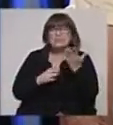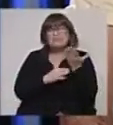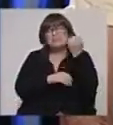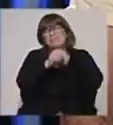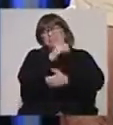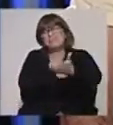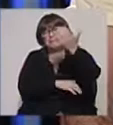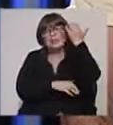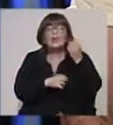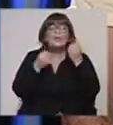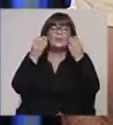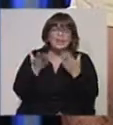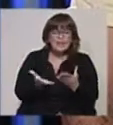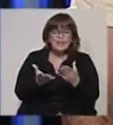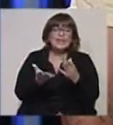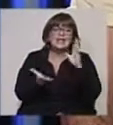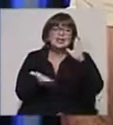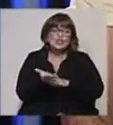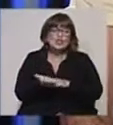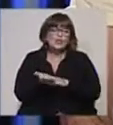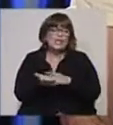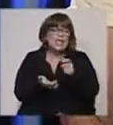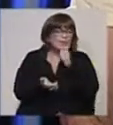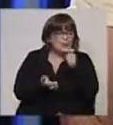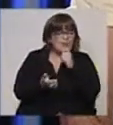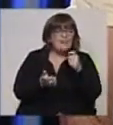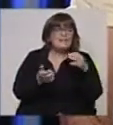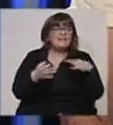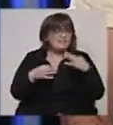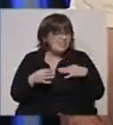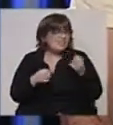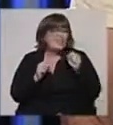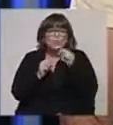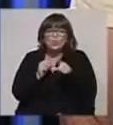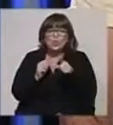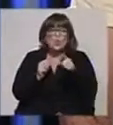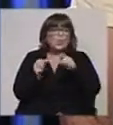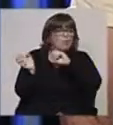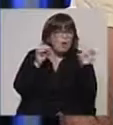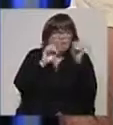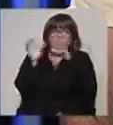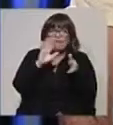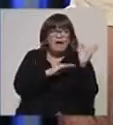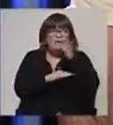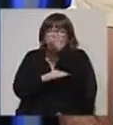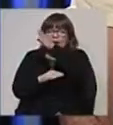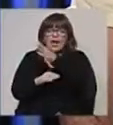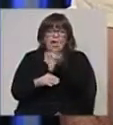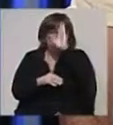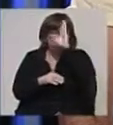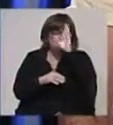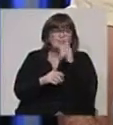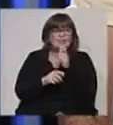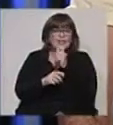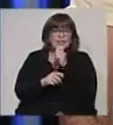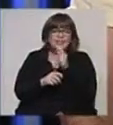Debe tener que ver con la vida del corresponsal, ¿no? Esto de cambiar de ciudad. ¿Cómo es llegar a una ciudad nueva? Aprender, para un periodista es como